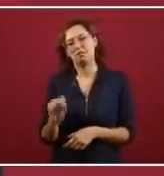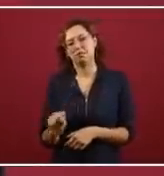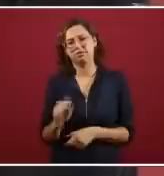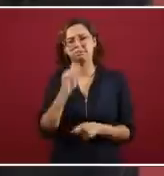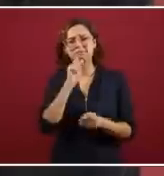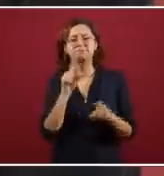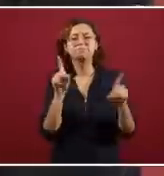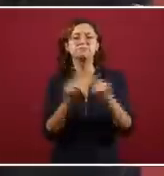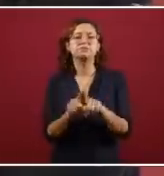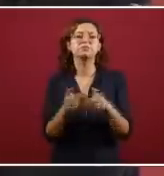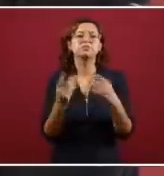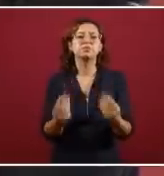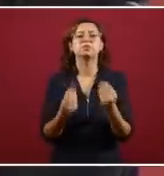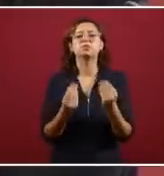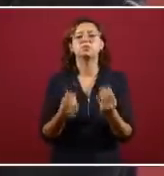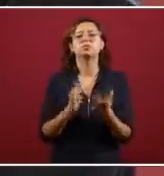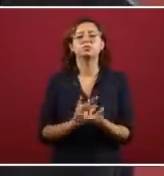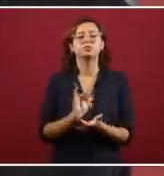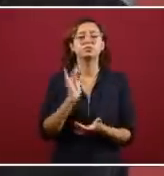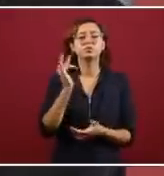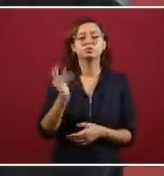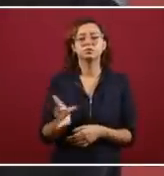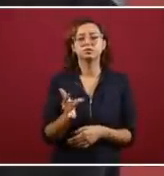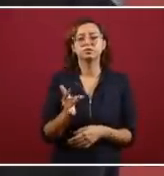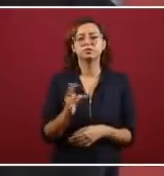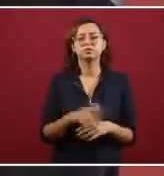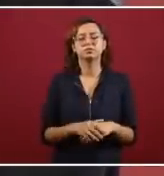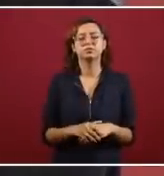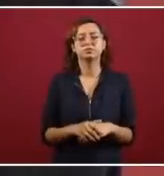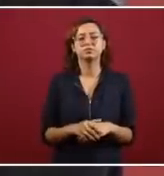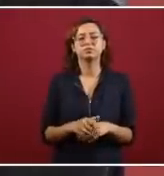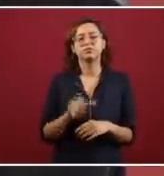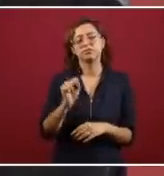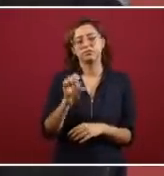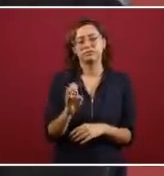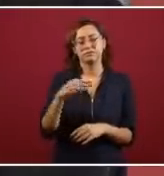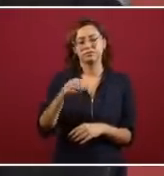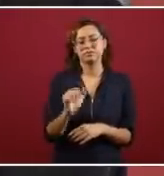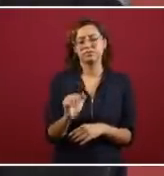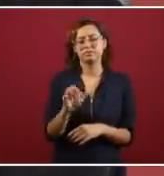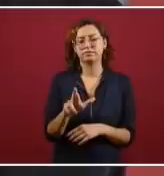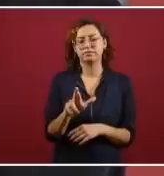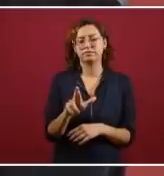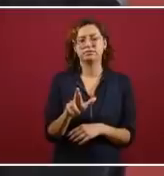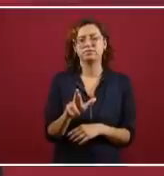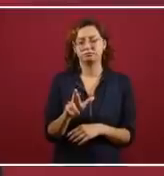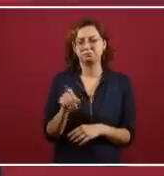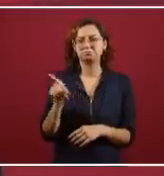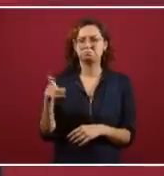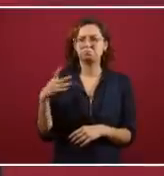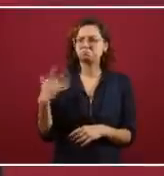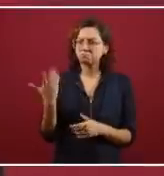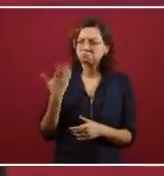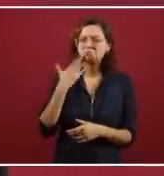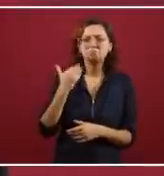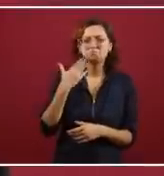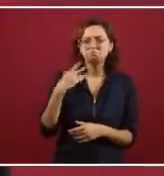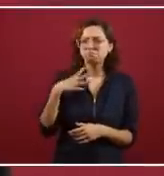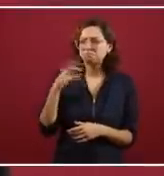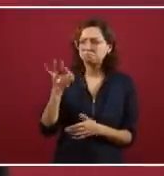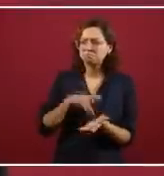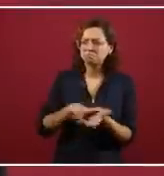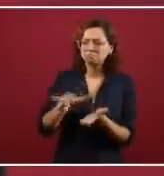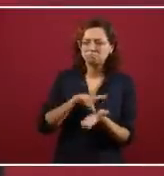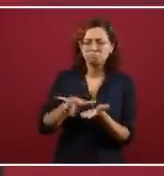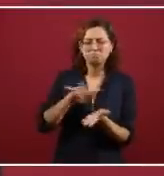agradecerle mucho a la Secretaría de Marina por este gesto, por este apoyo.